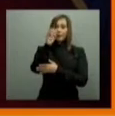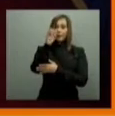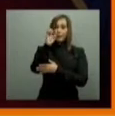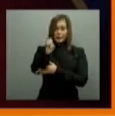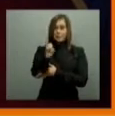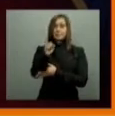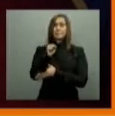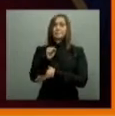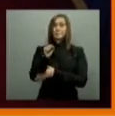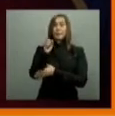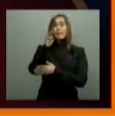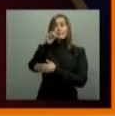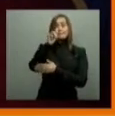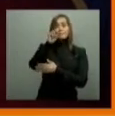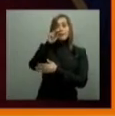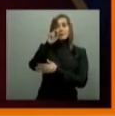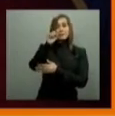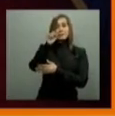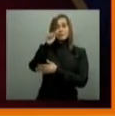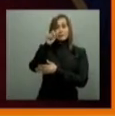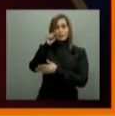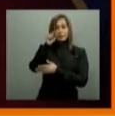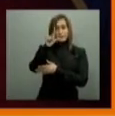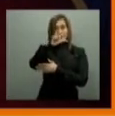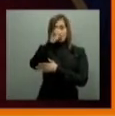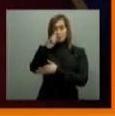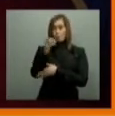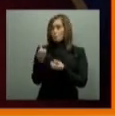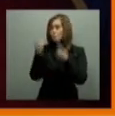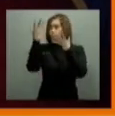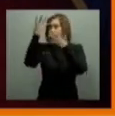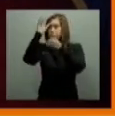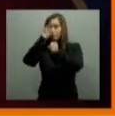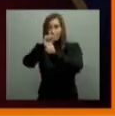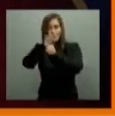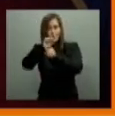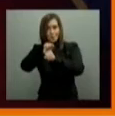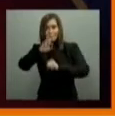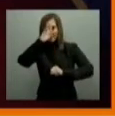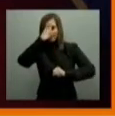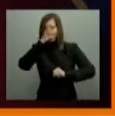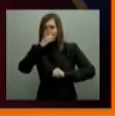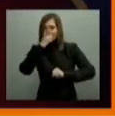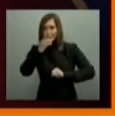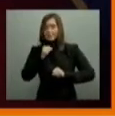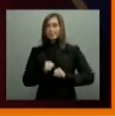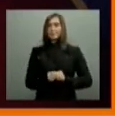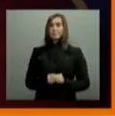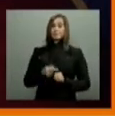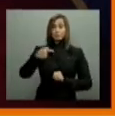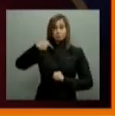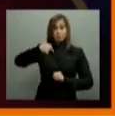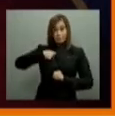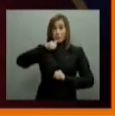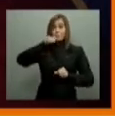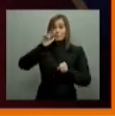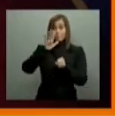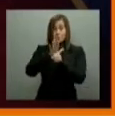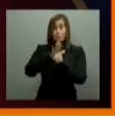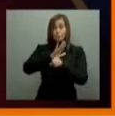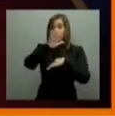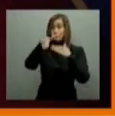de vista institucional una cosa que yo noto en los discursos del presidente sobre todo en este